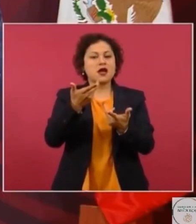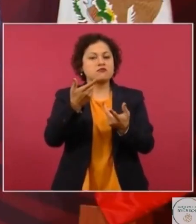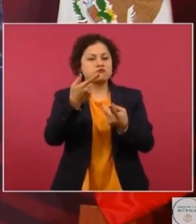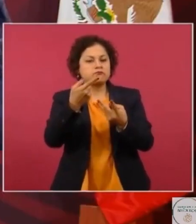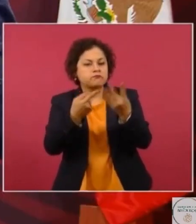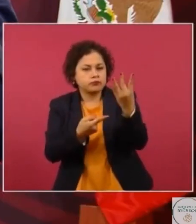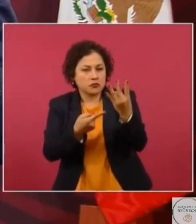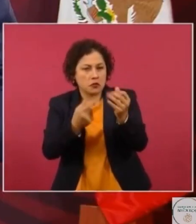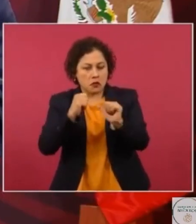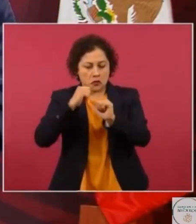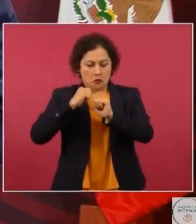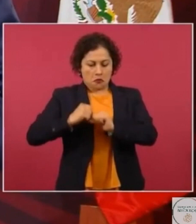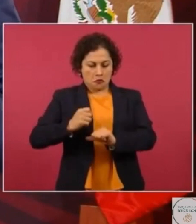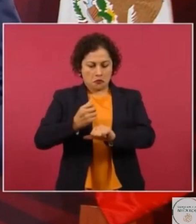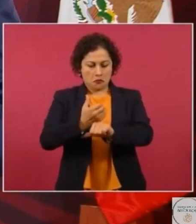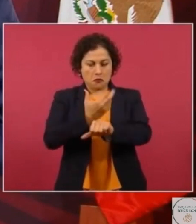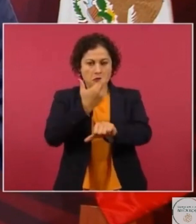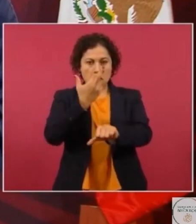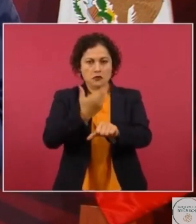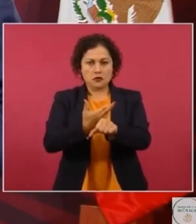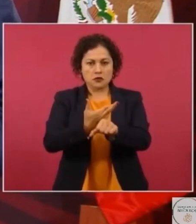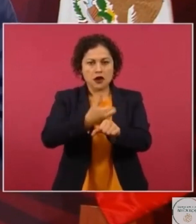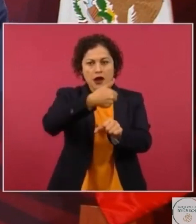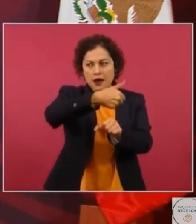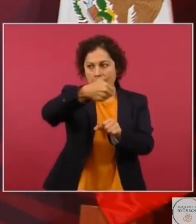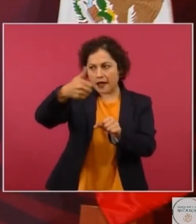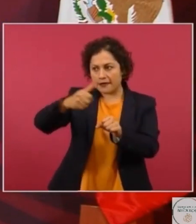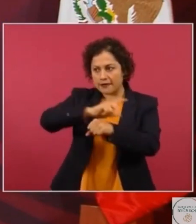para buscar